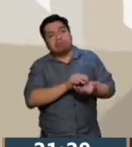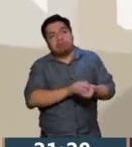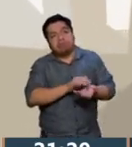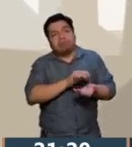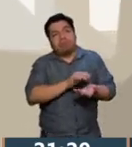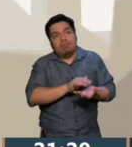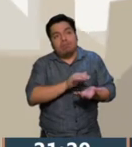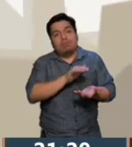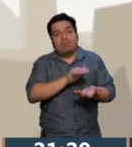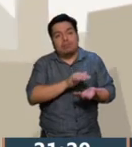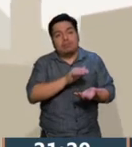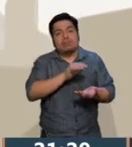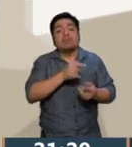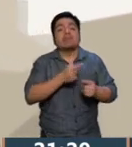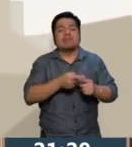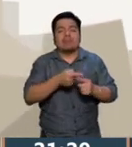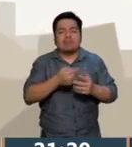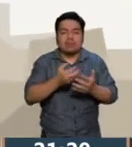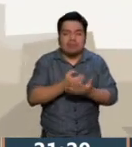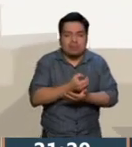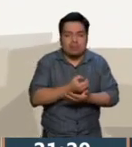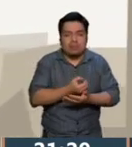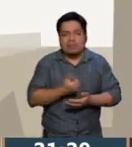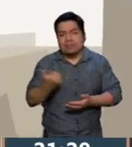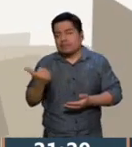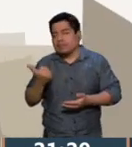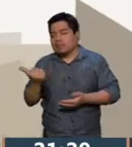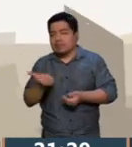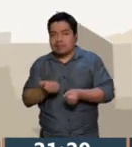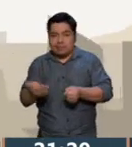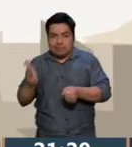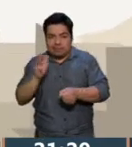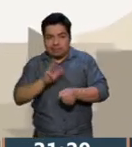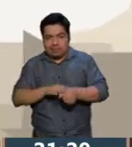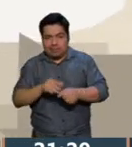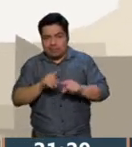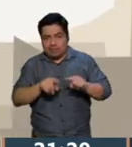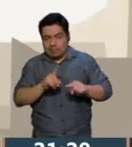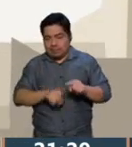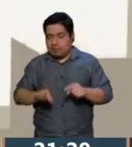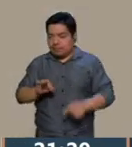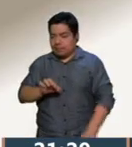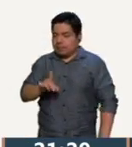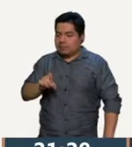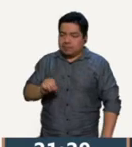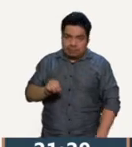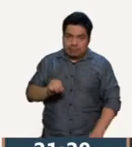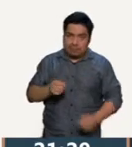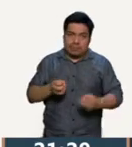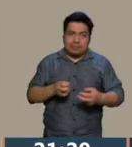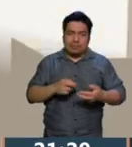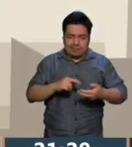aumentando las ganancias de las administradoras de fondos, pues